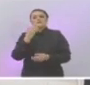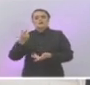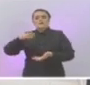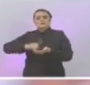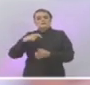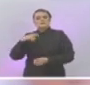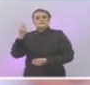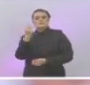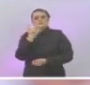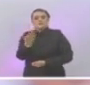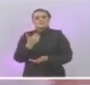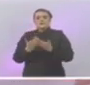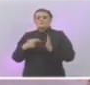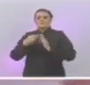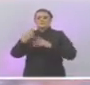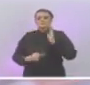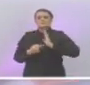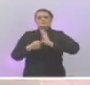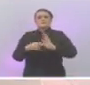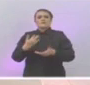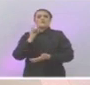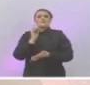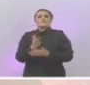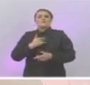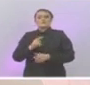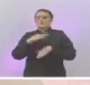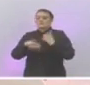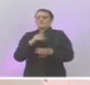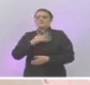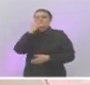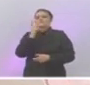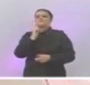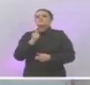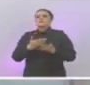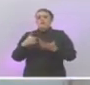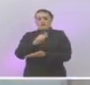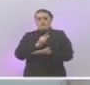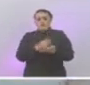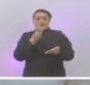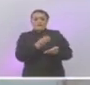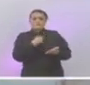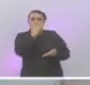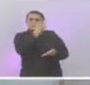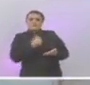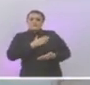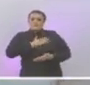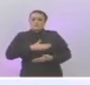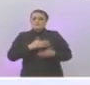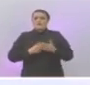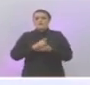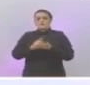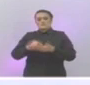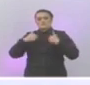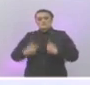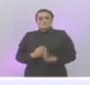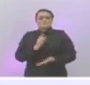técnicas, que dé resultados y cuyo único compromiso sea con la ley, la justicia y los derechos